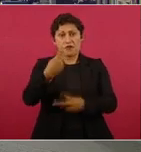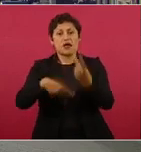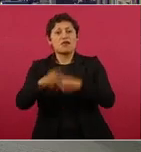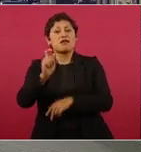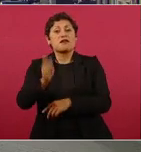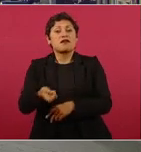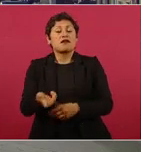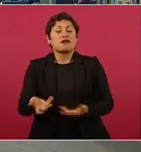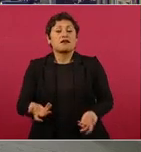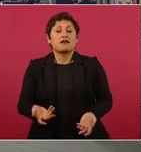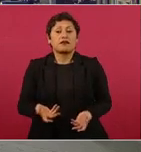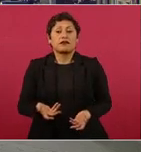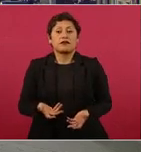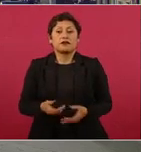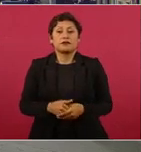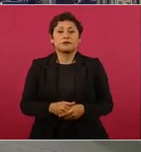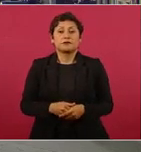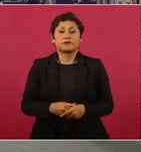El de